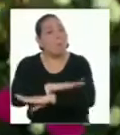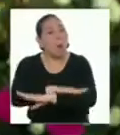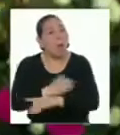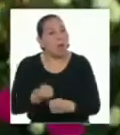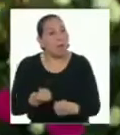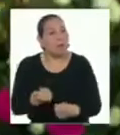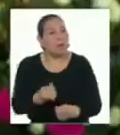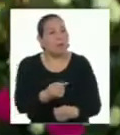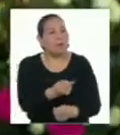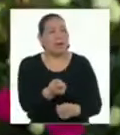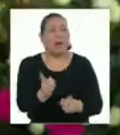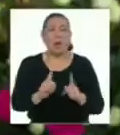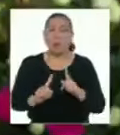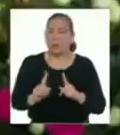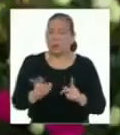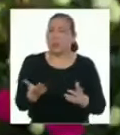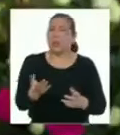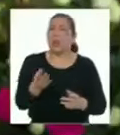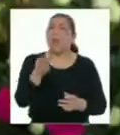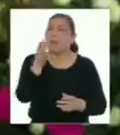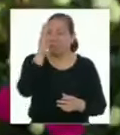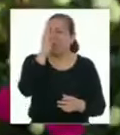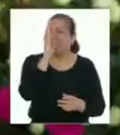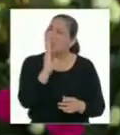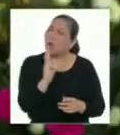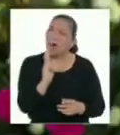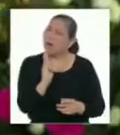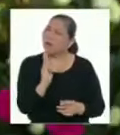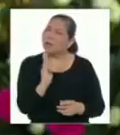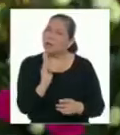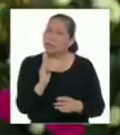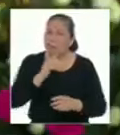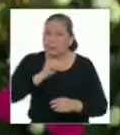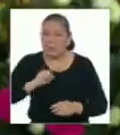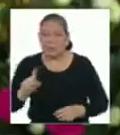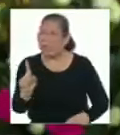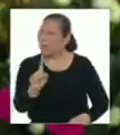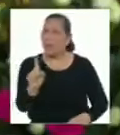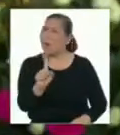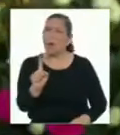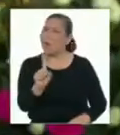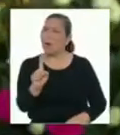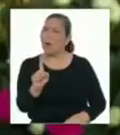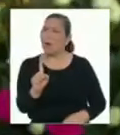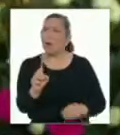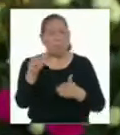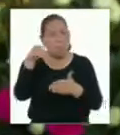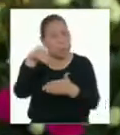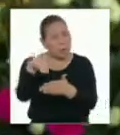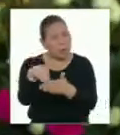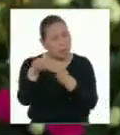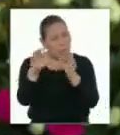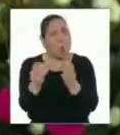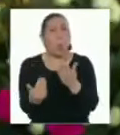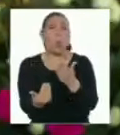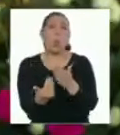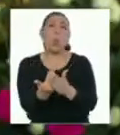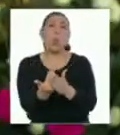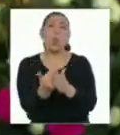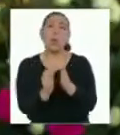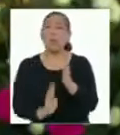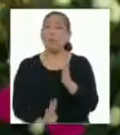Hermanos y hermanas, el Señor no va a vengarse. El Señor va a poner un principio nuevo que